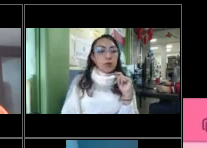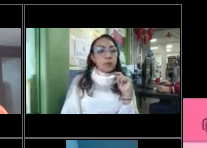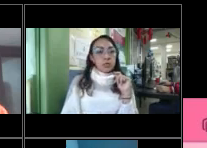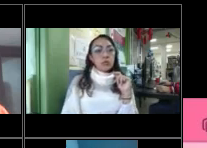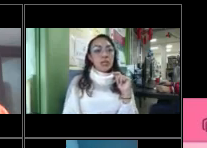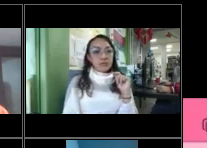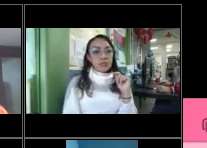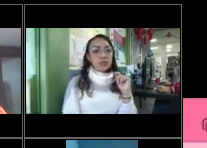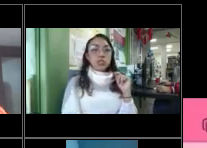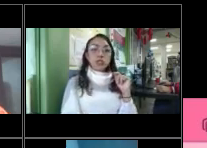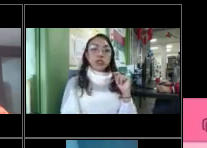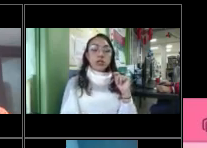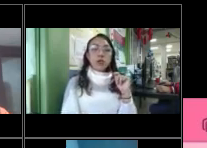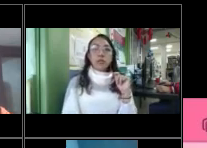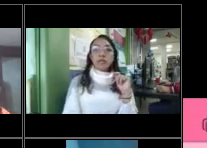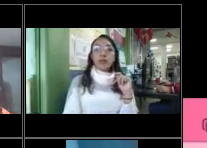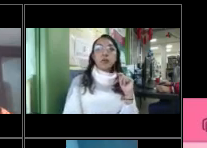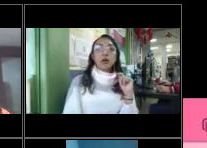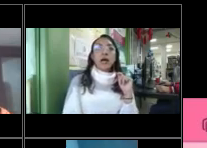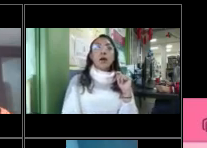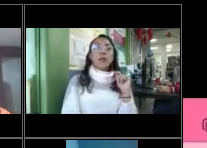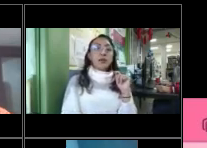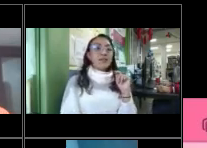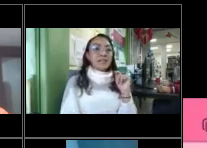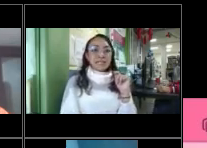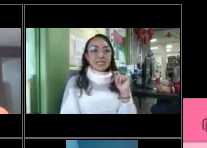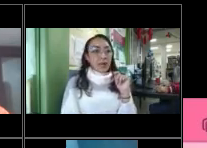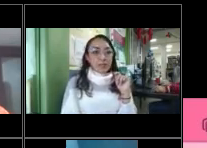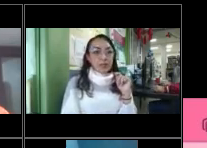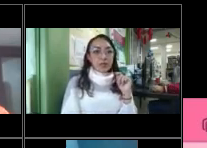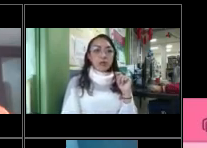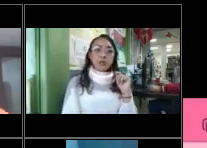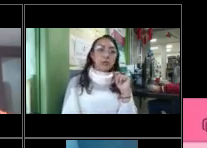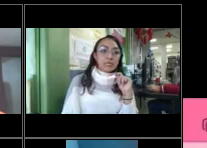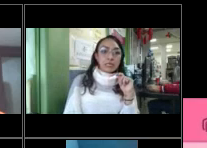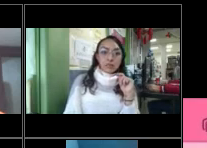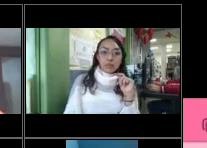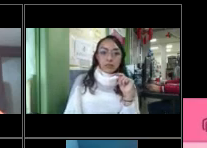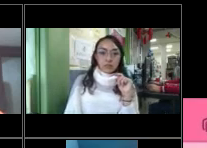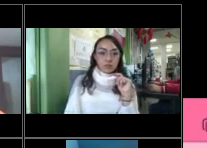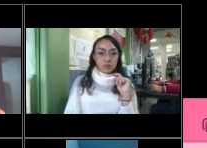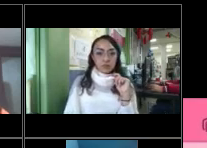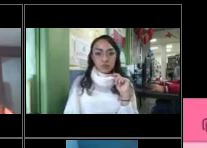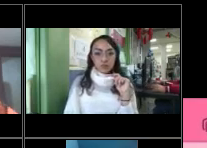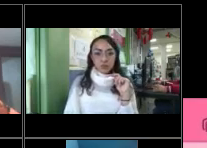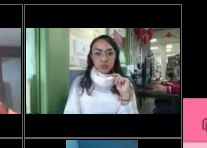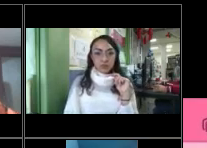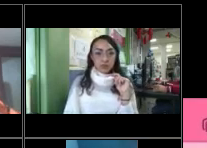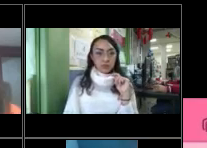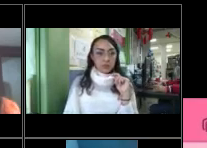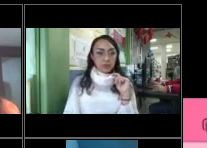le puedo poner un adverbio. Si yo digo, por ejemplo, voy a barrer rápido, ¿cómo barren rápido?